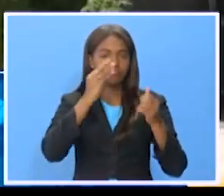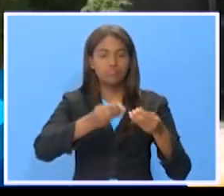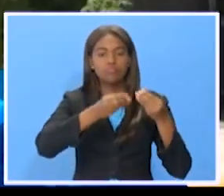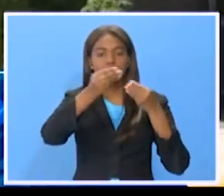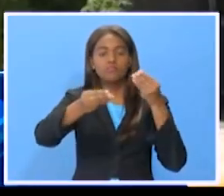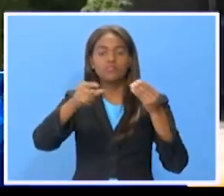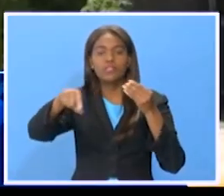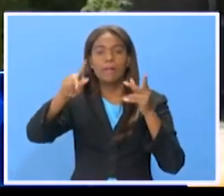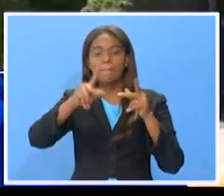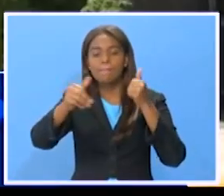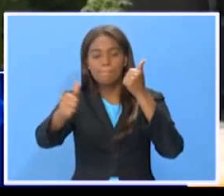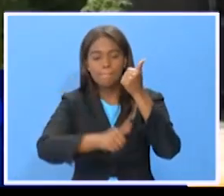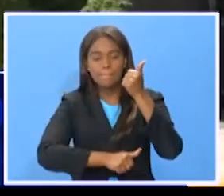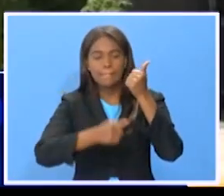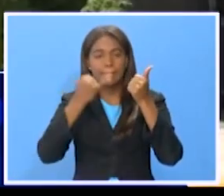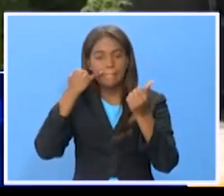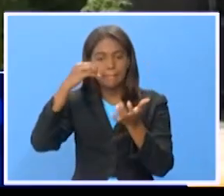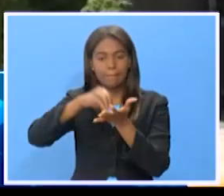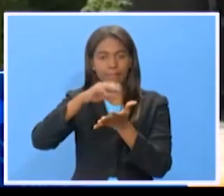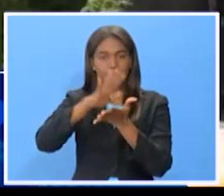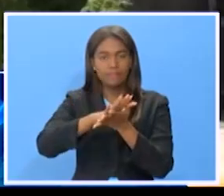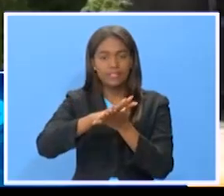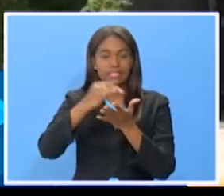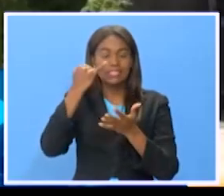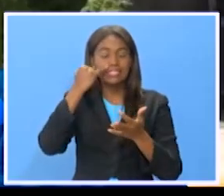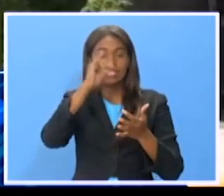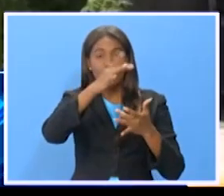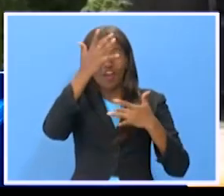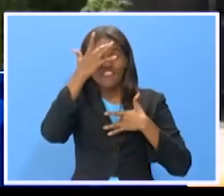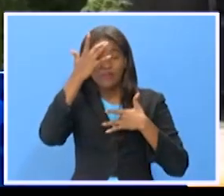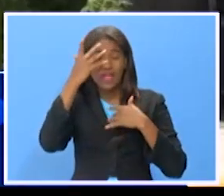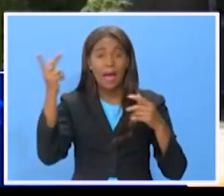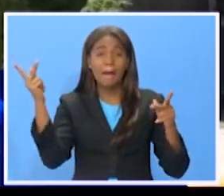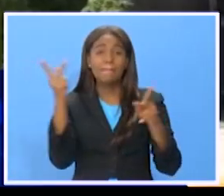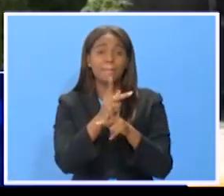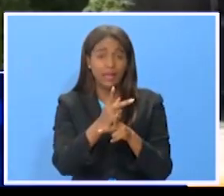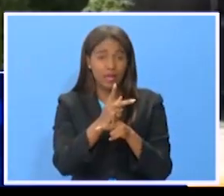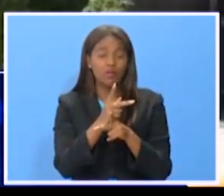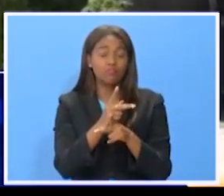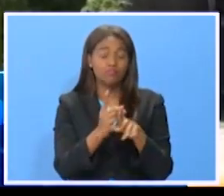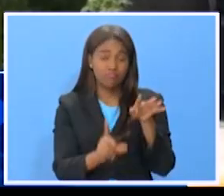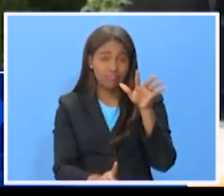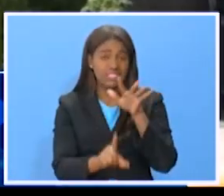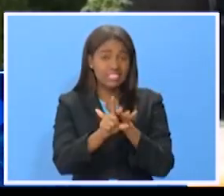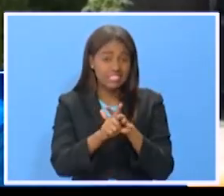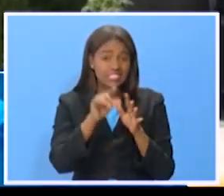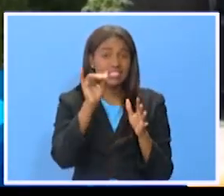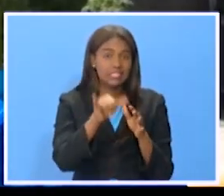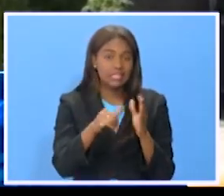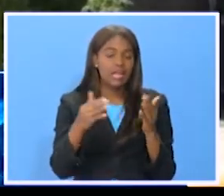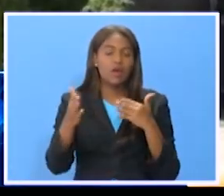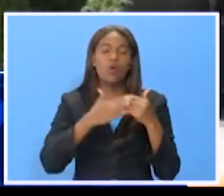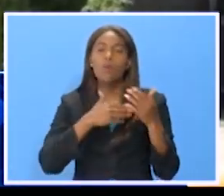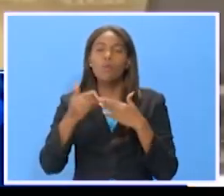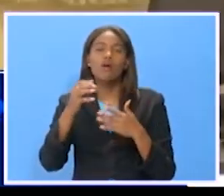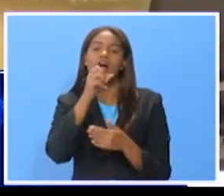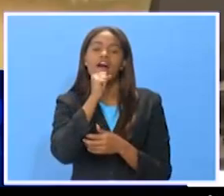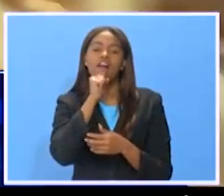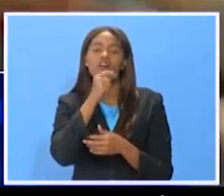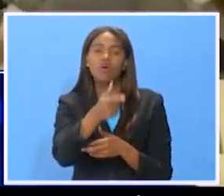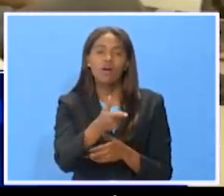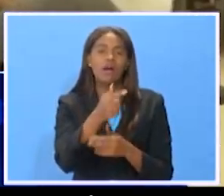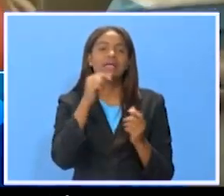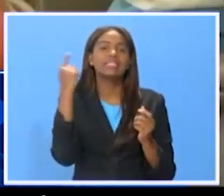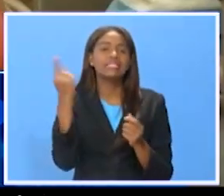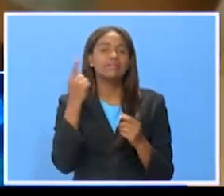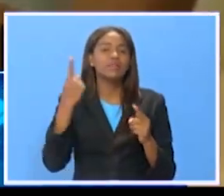los afiliados que se encuentren en etapa final de su vida, producto de una enfermedad terminal, sin importar la edad,